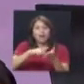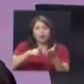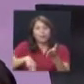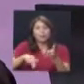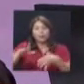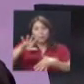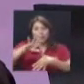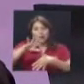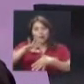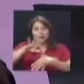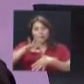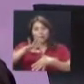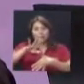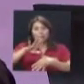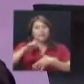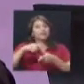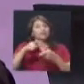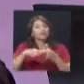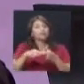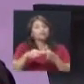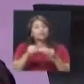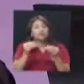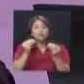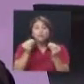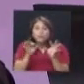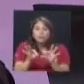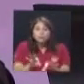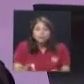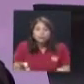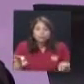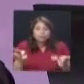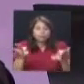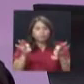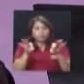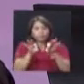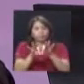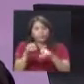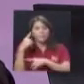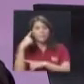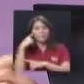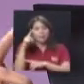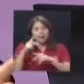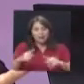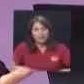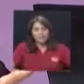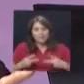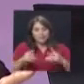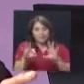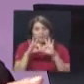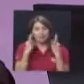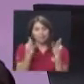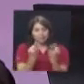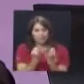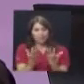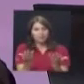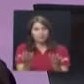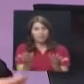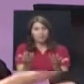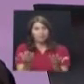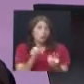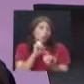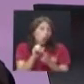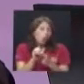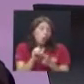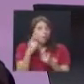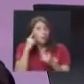ese caso es vital es vital para la vida de las familias o de